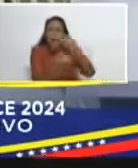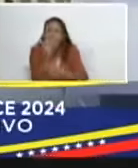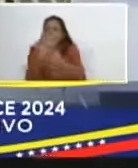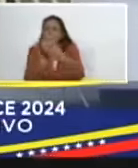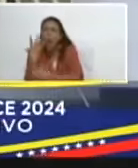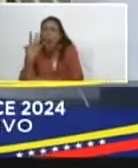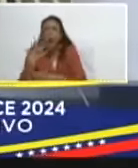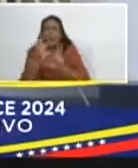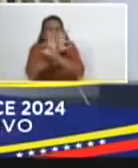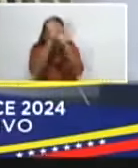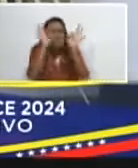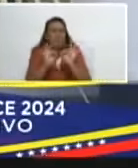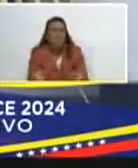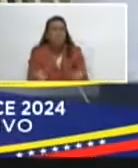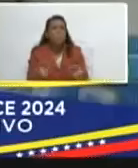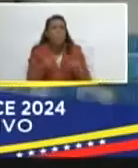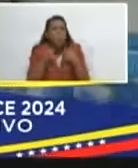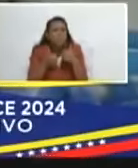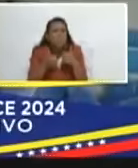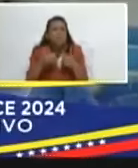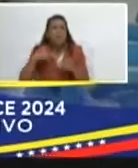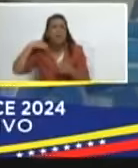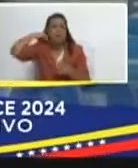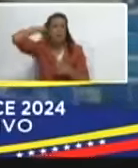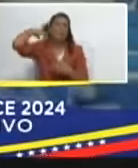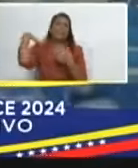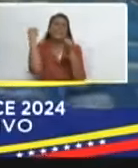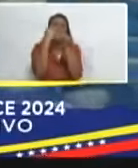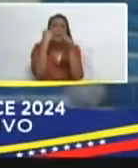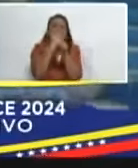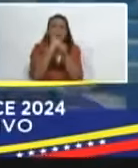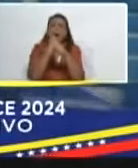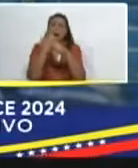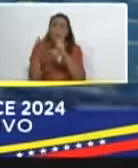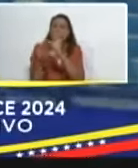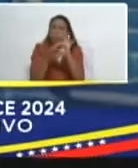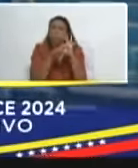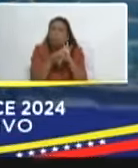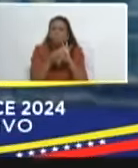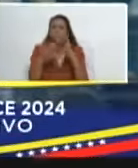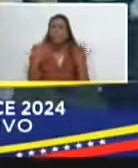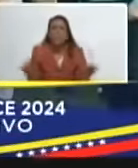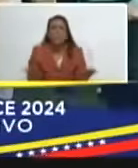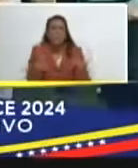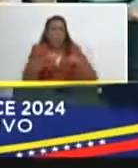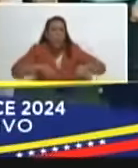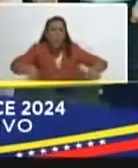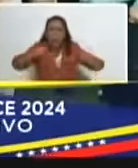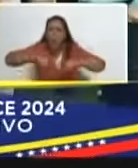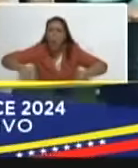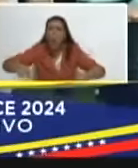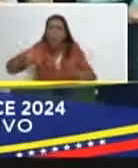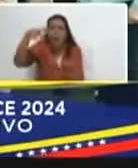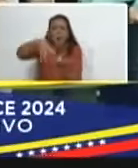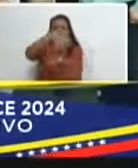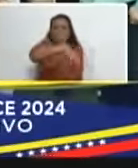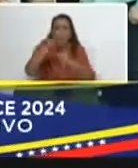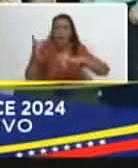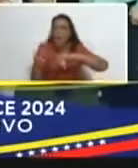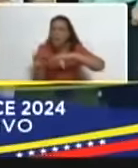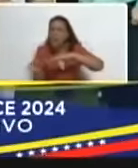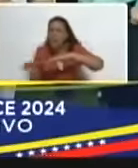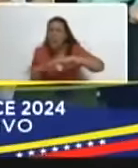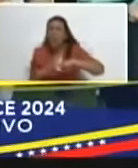un círculo virtuoso. Muchos círculos virtuosos, locales, regionales, que